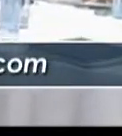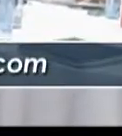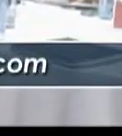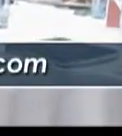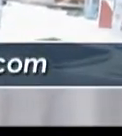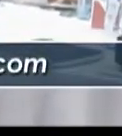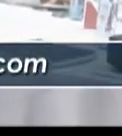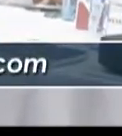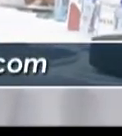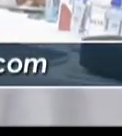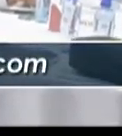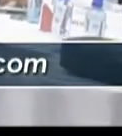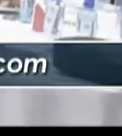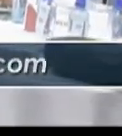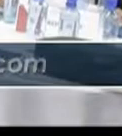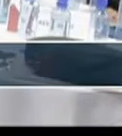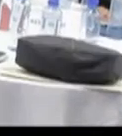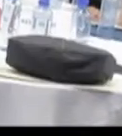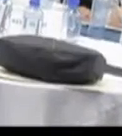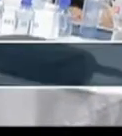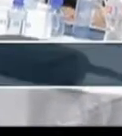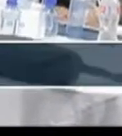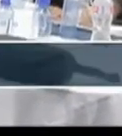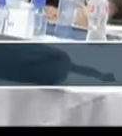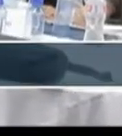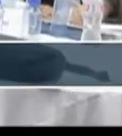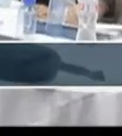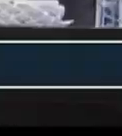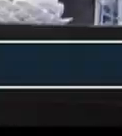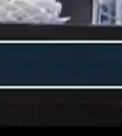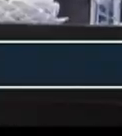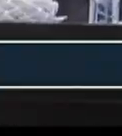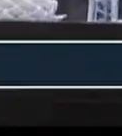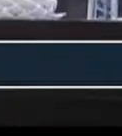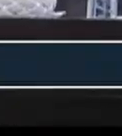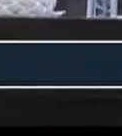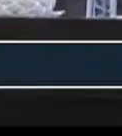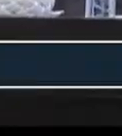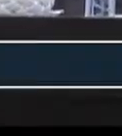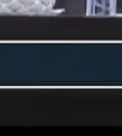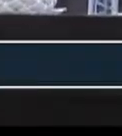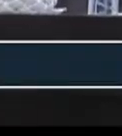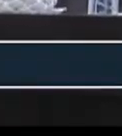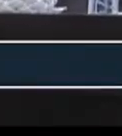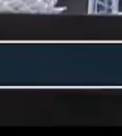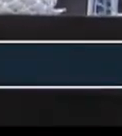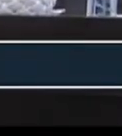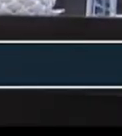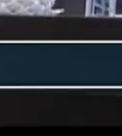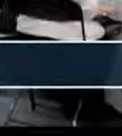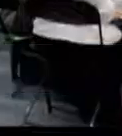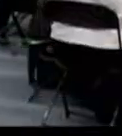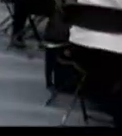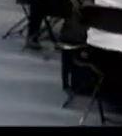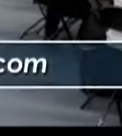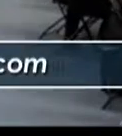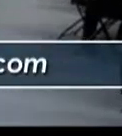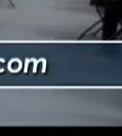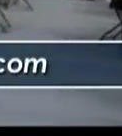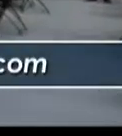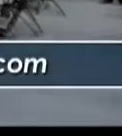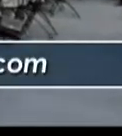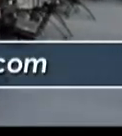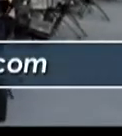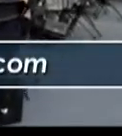Universidades e Instituciones de Educación Superior. Se proyecta que en enero de 2019 se realicen encuentros en los que participen expertos